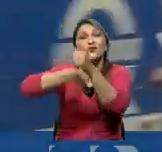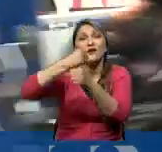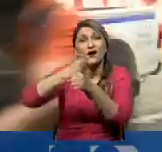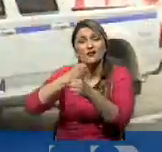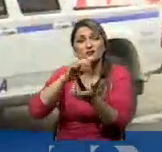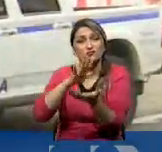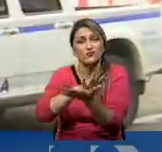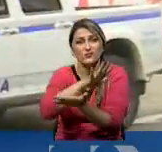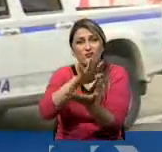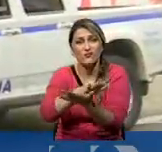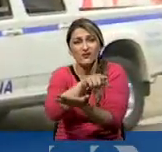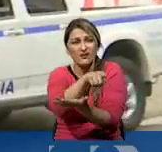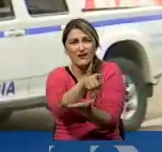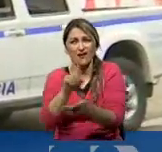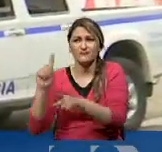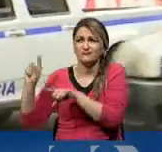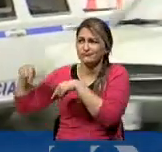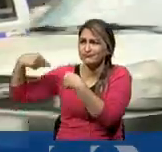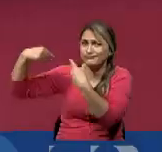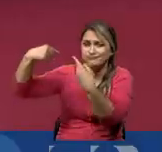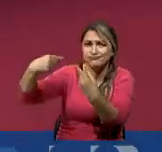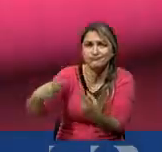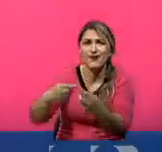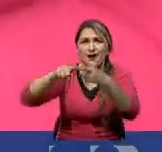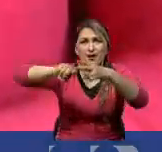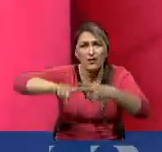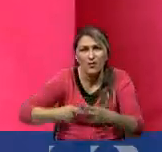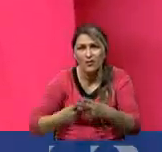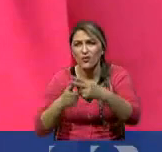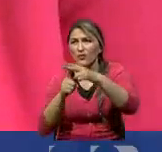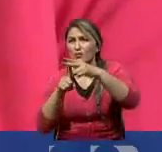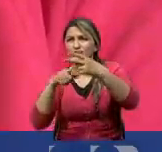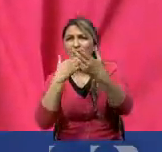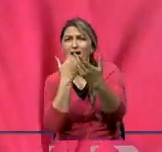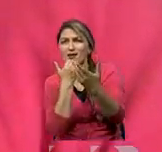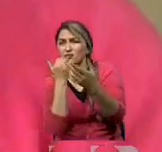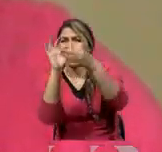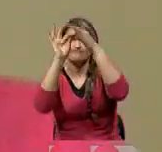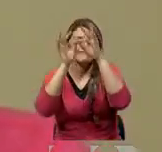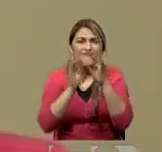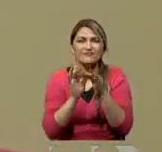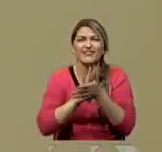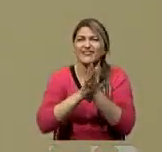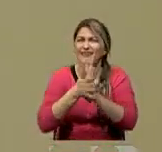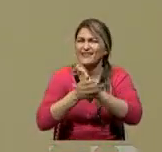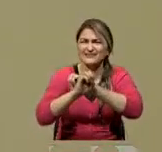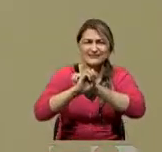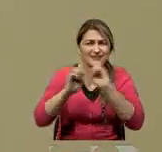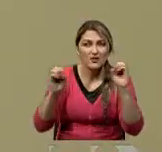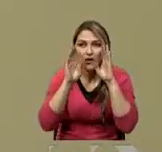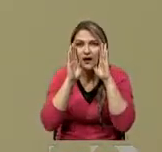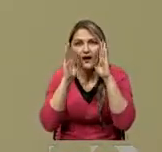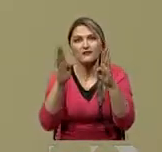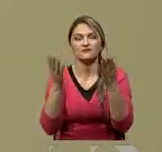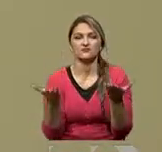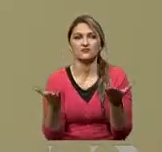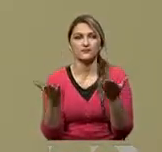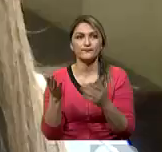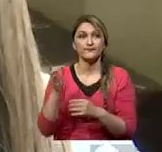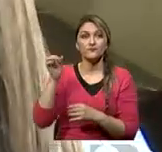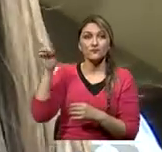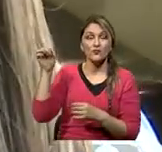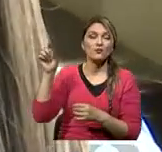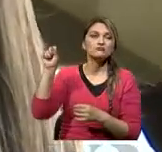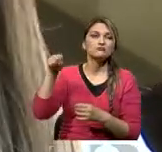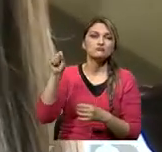potable, baterías sanitarias, todo está olvidado. La directora distrital de Educación, Jimena Huachamín, reconoce que sí existió tal